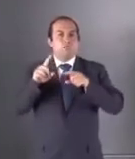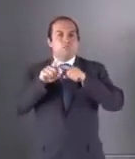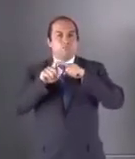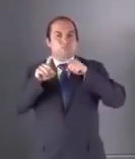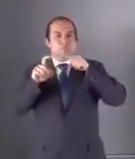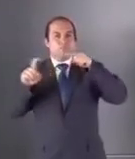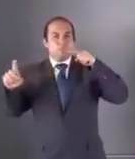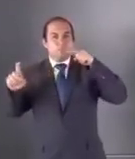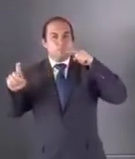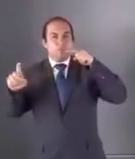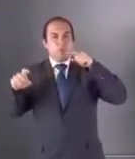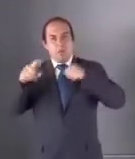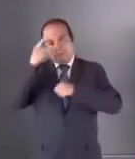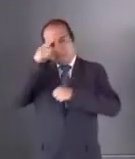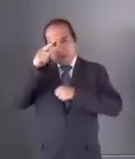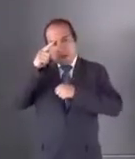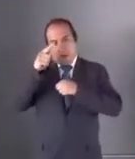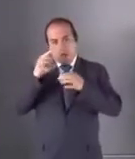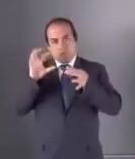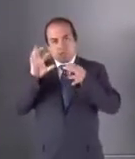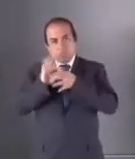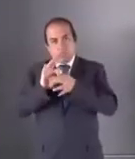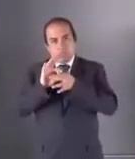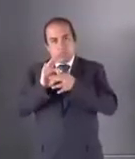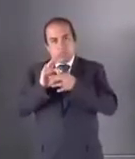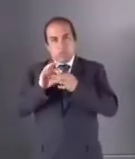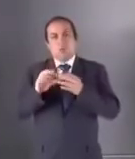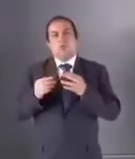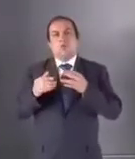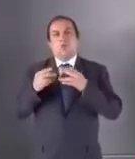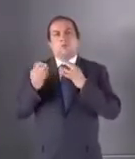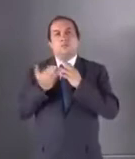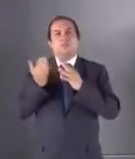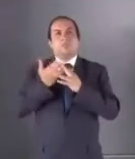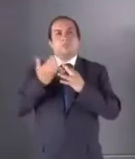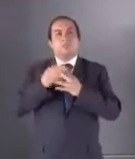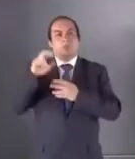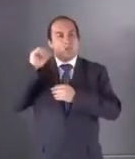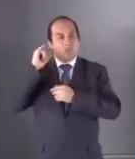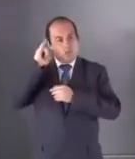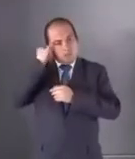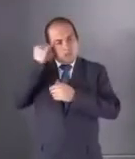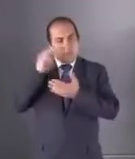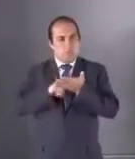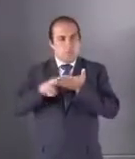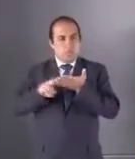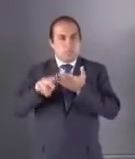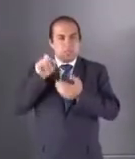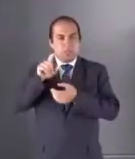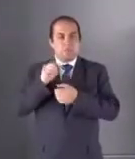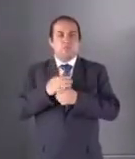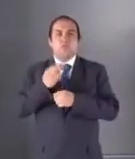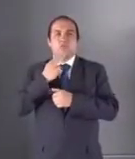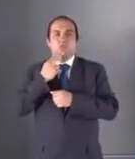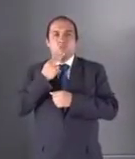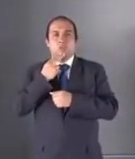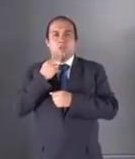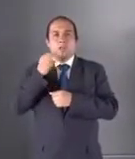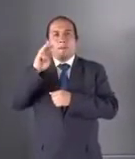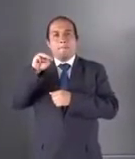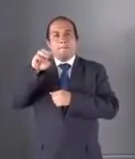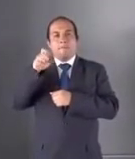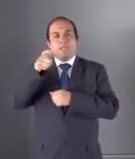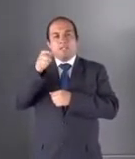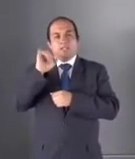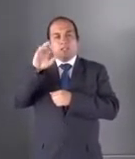poderse comunicar no solamente con la Ciudad de México, sino también a través del Mexibus, que llegará a Indios Verdes hacia